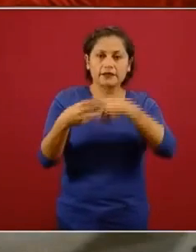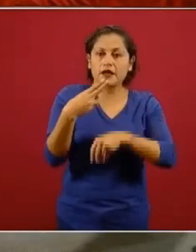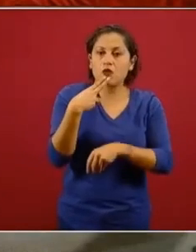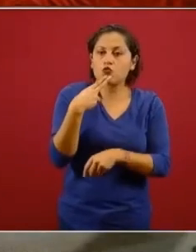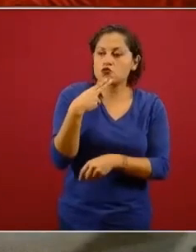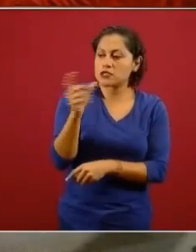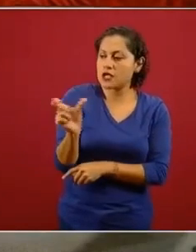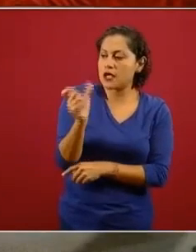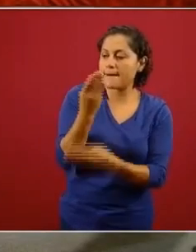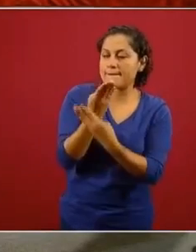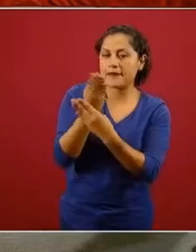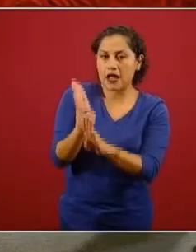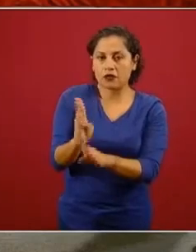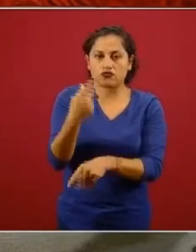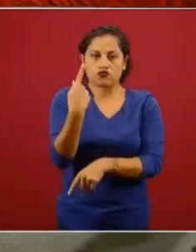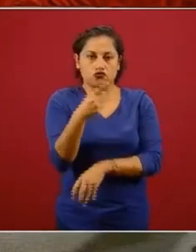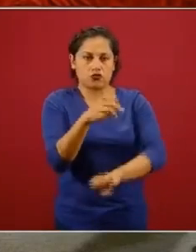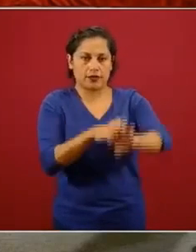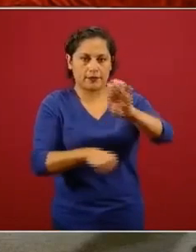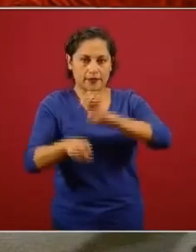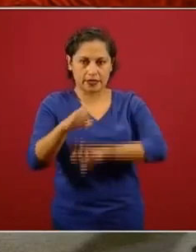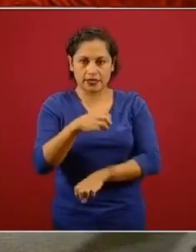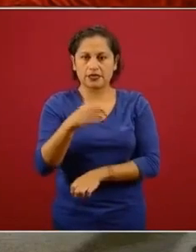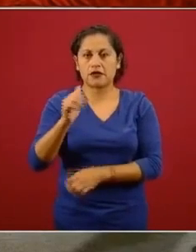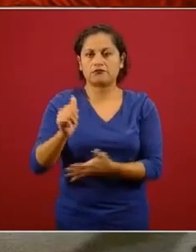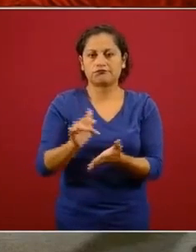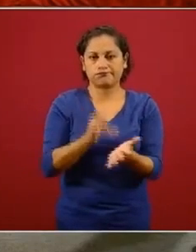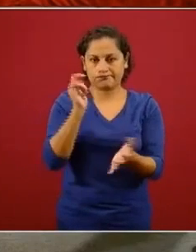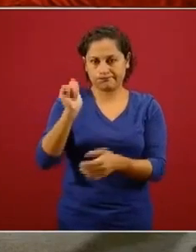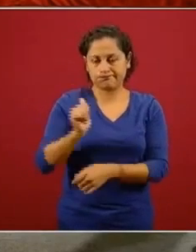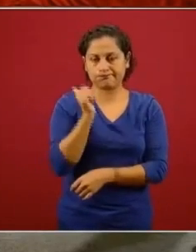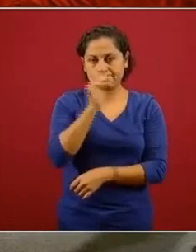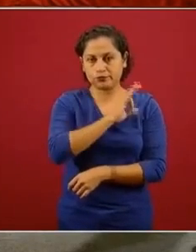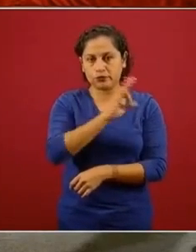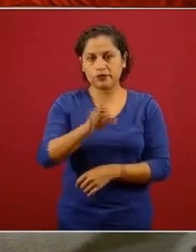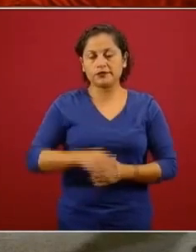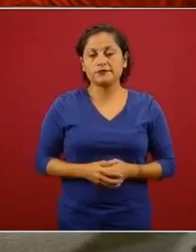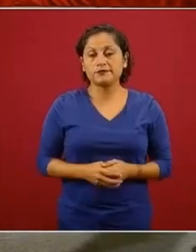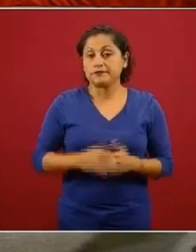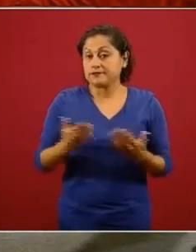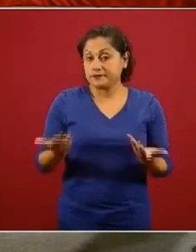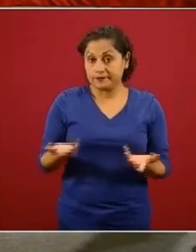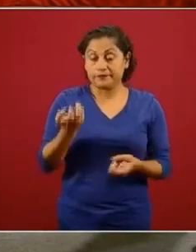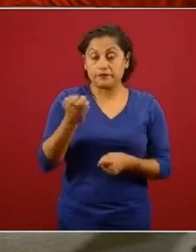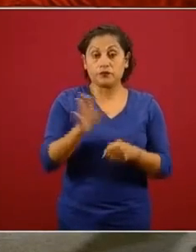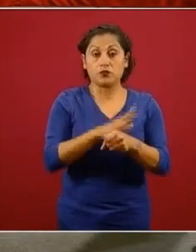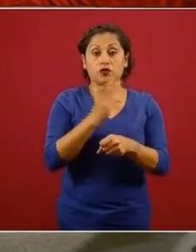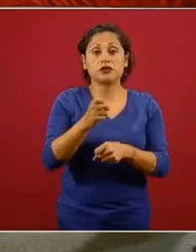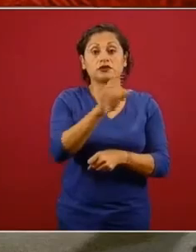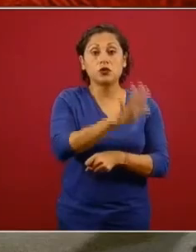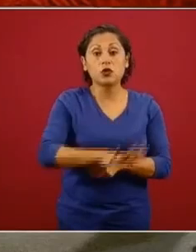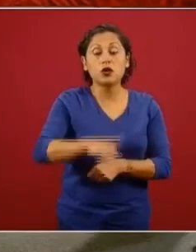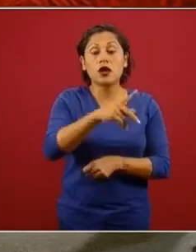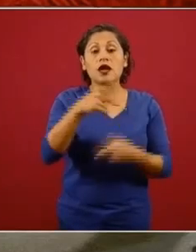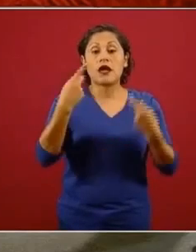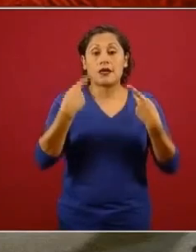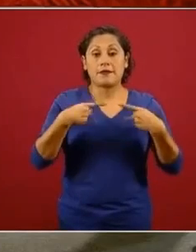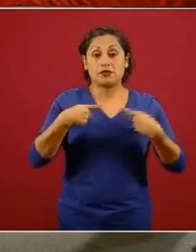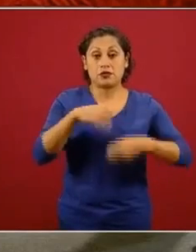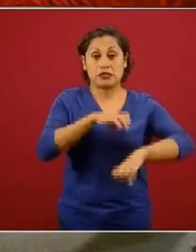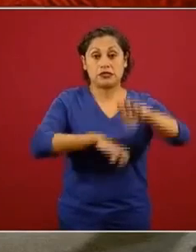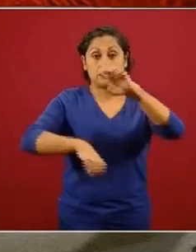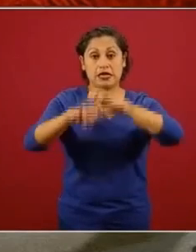personas que tienen negocios en el país. Entonces, la idea es que ustedes o los empresarios, los beneficiarios de este